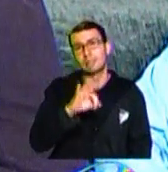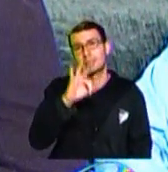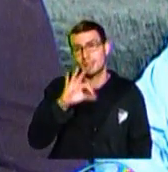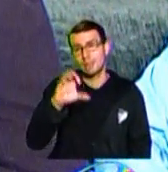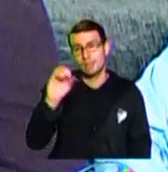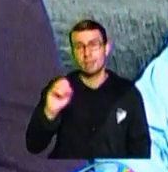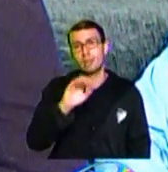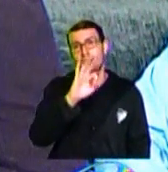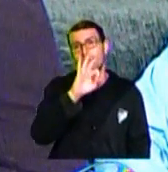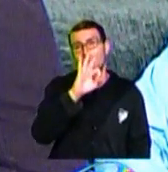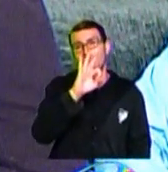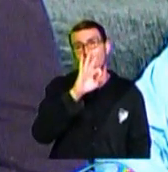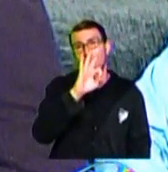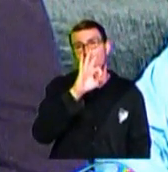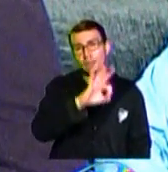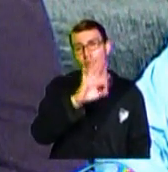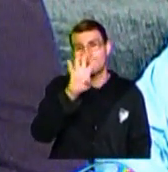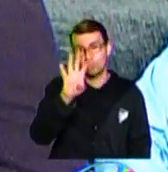330-3975.